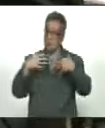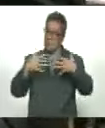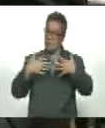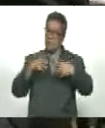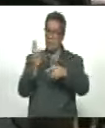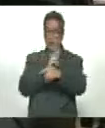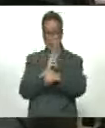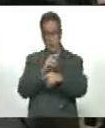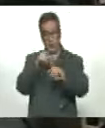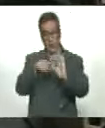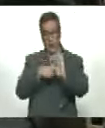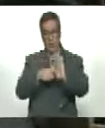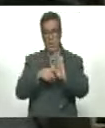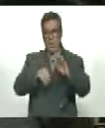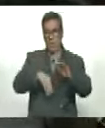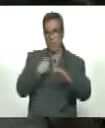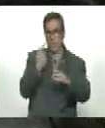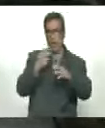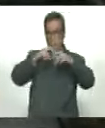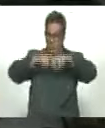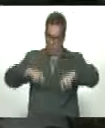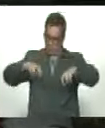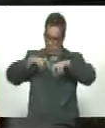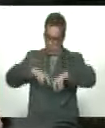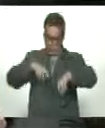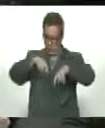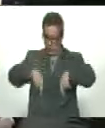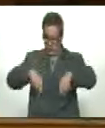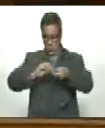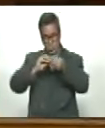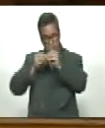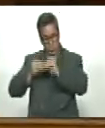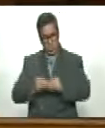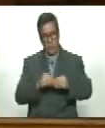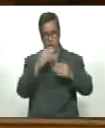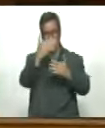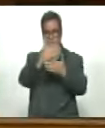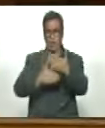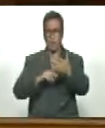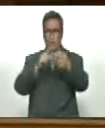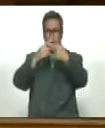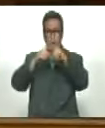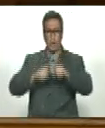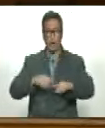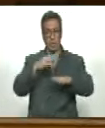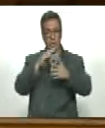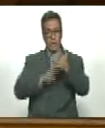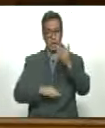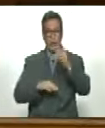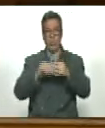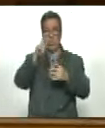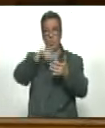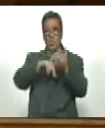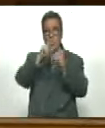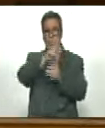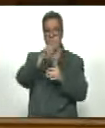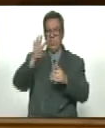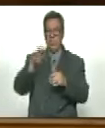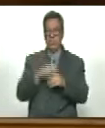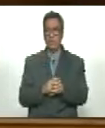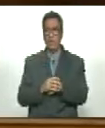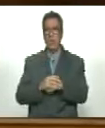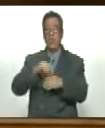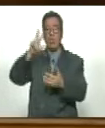suficiente para que podamos analizar el diseño del presupuesto correspondiente al año 2024